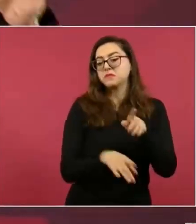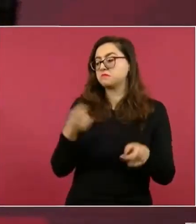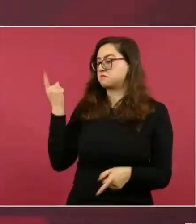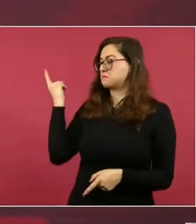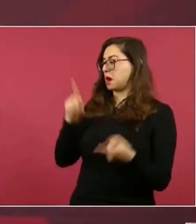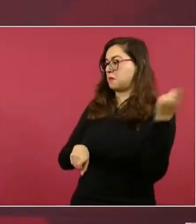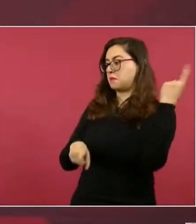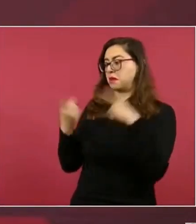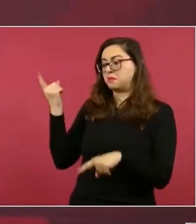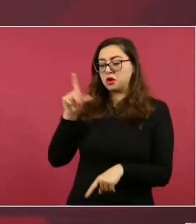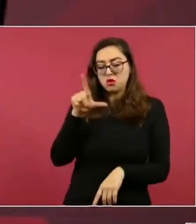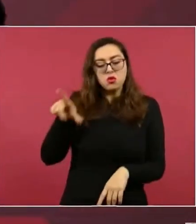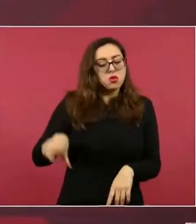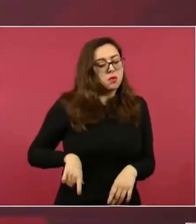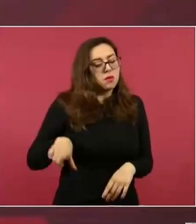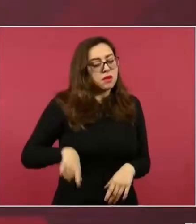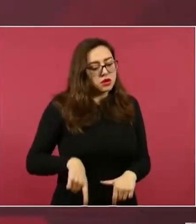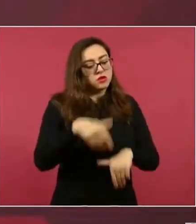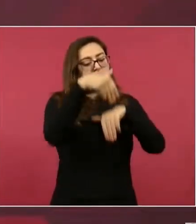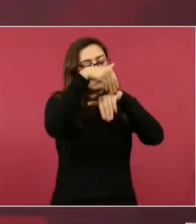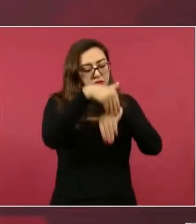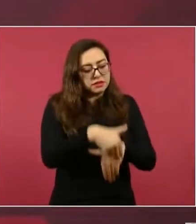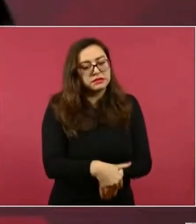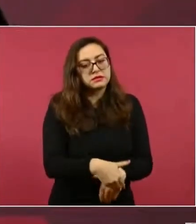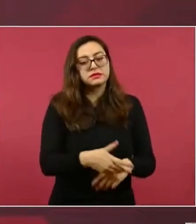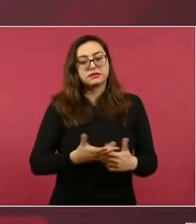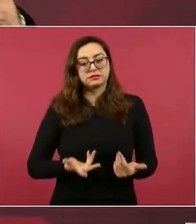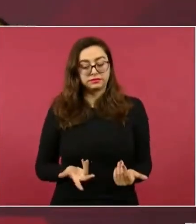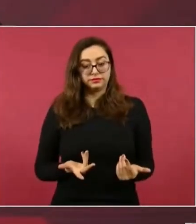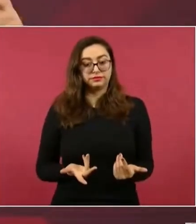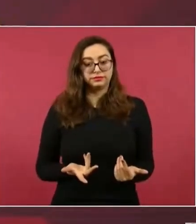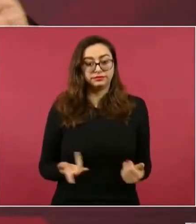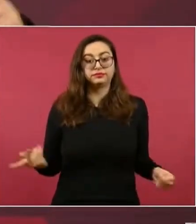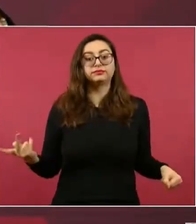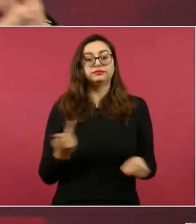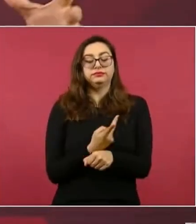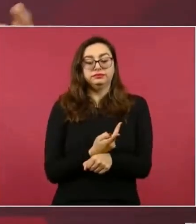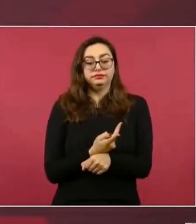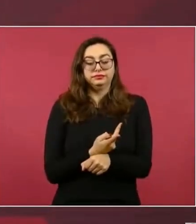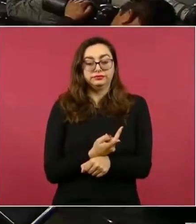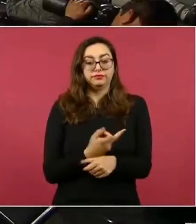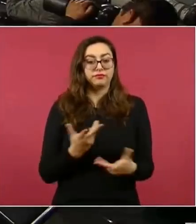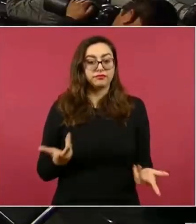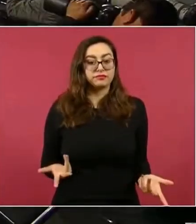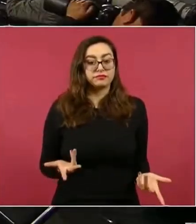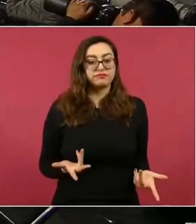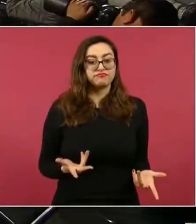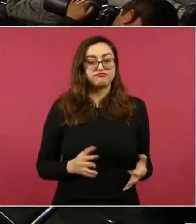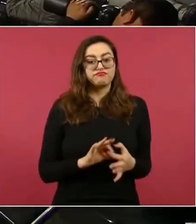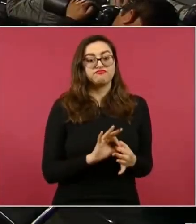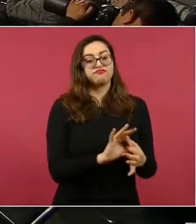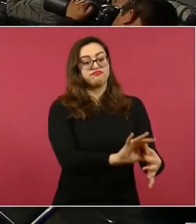El poder económico, el poder político se alimentaban, se nutrían mutuamente.